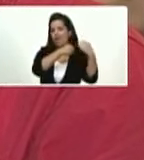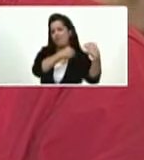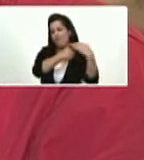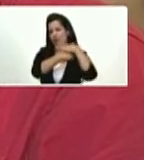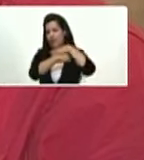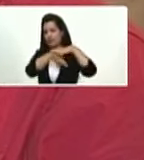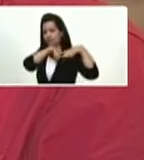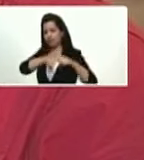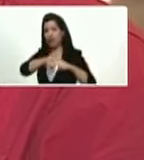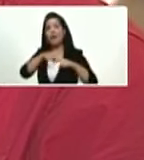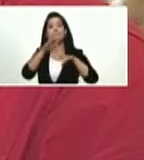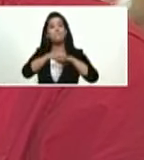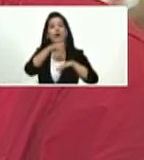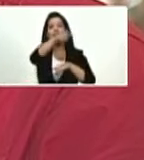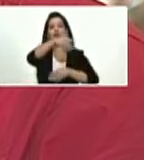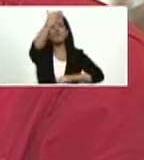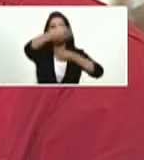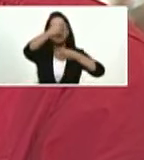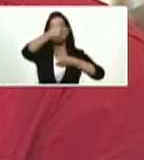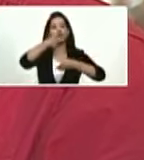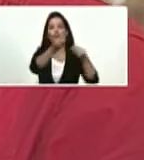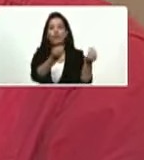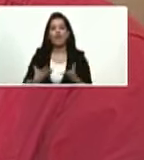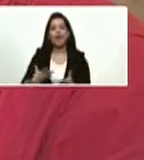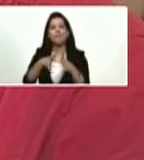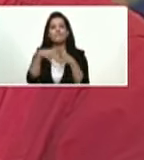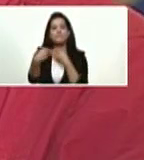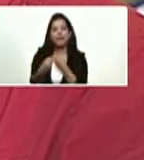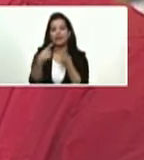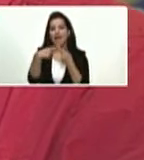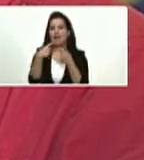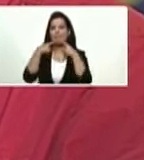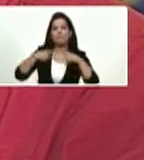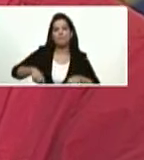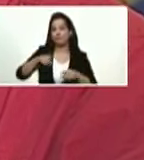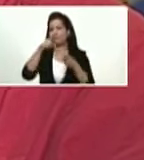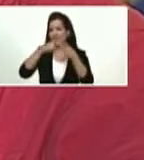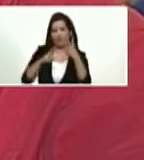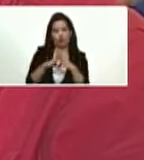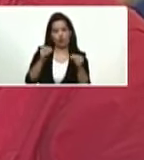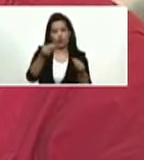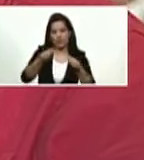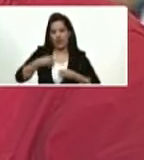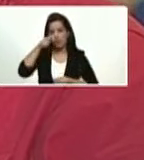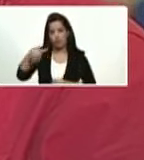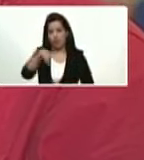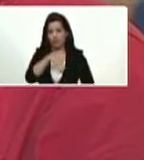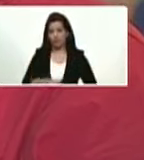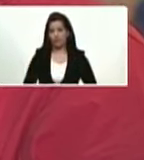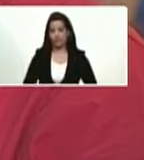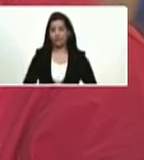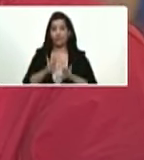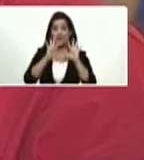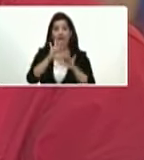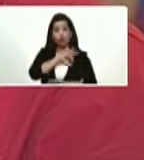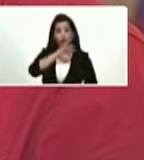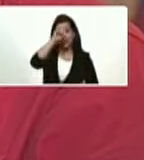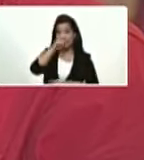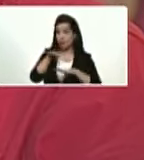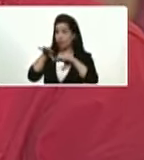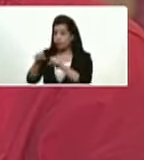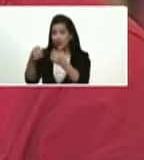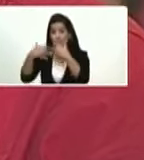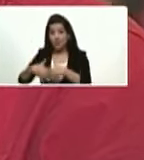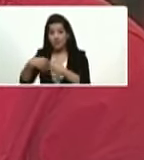pueblo. No es cierto que la revolución bolivariana haya tomado empresas productivas para quebrarlas. Al contrario,